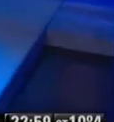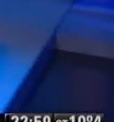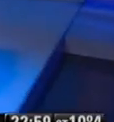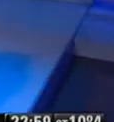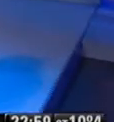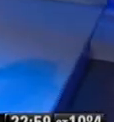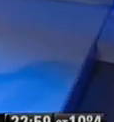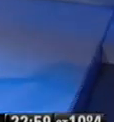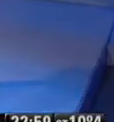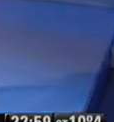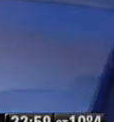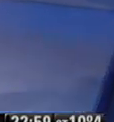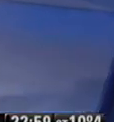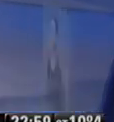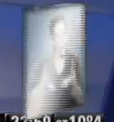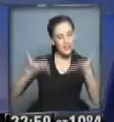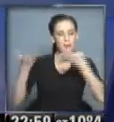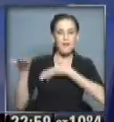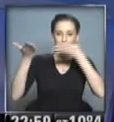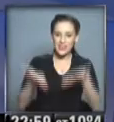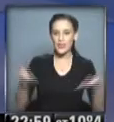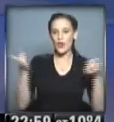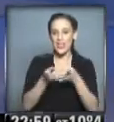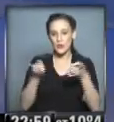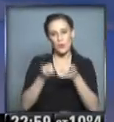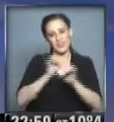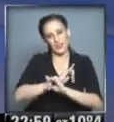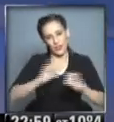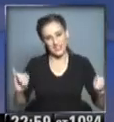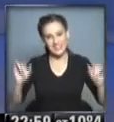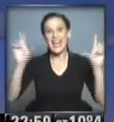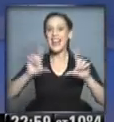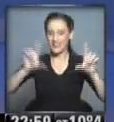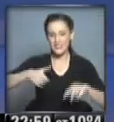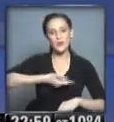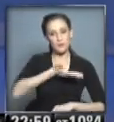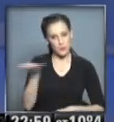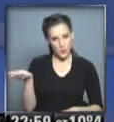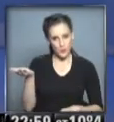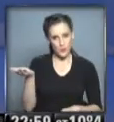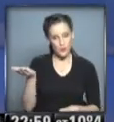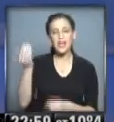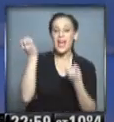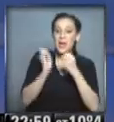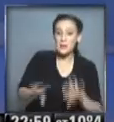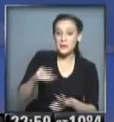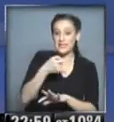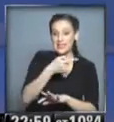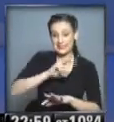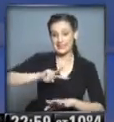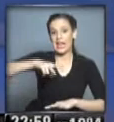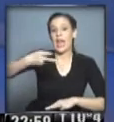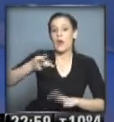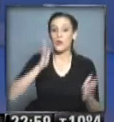muy buenas noches bienvenidos al resumen de noticias de la televisión pública comenzó la segunda temporada